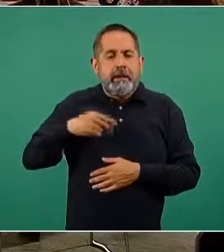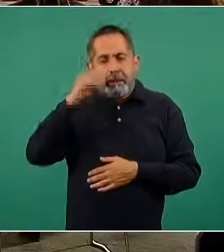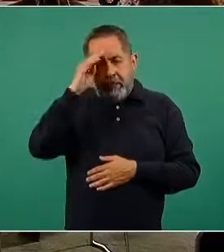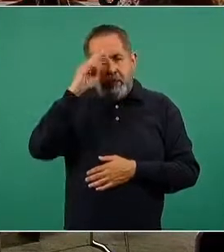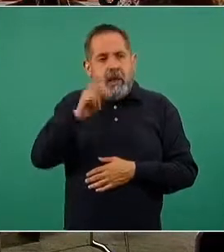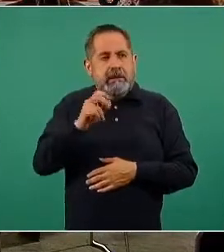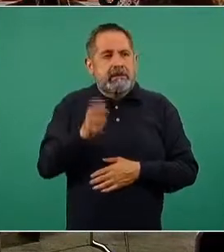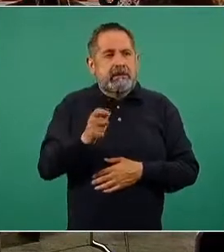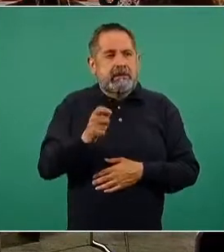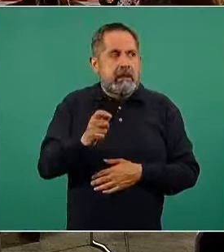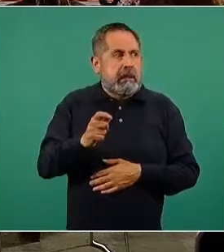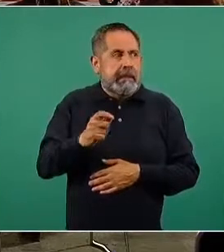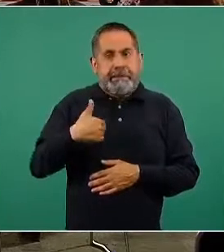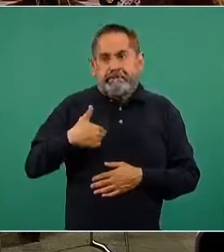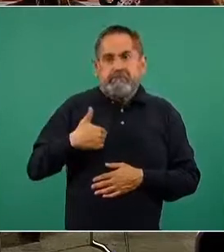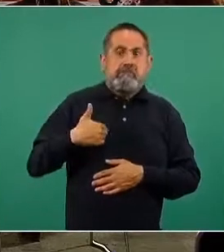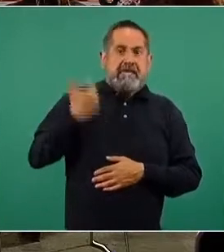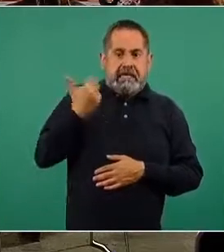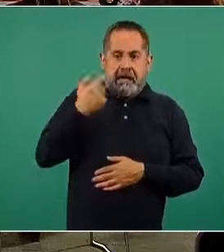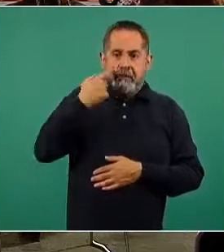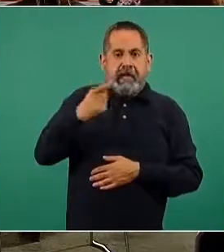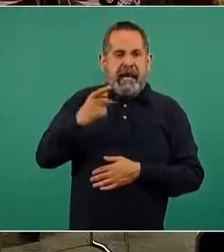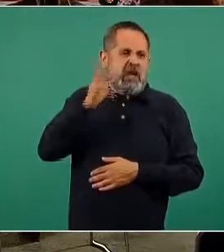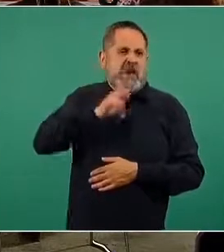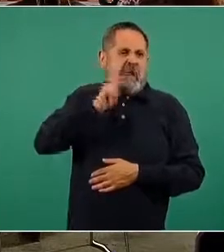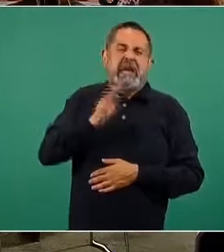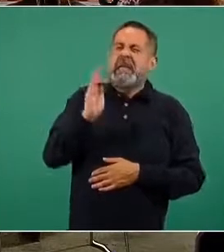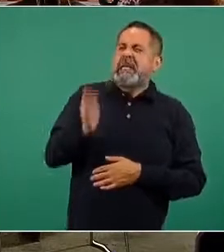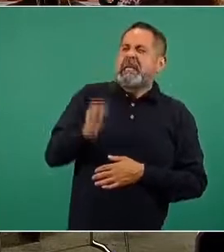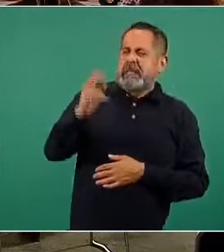es práctico pensar que ese es un mecanismo de